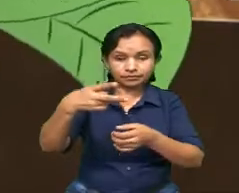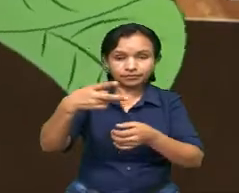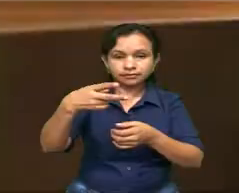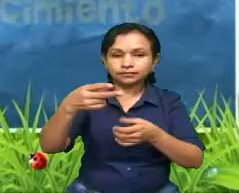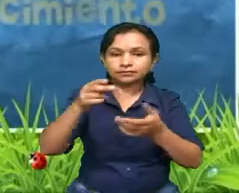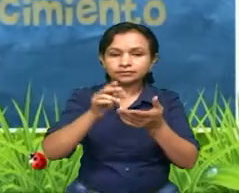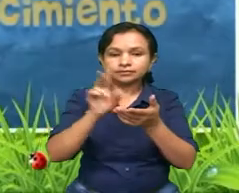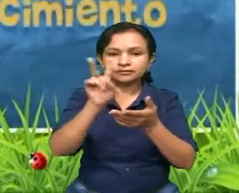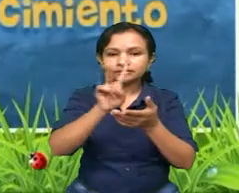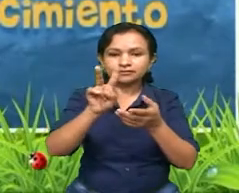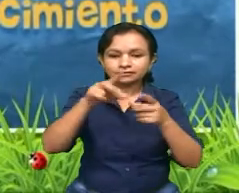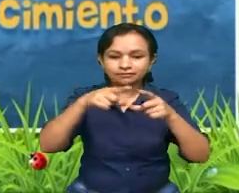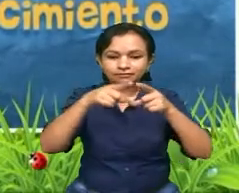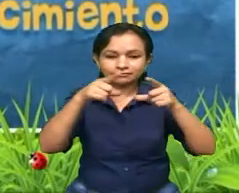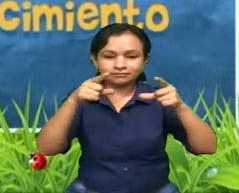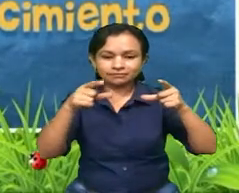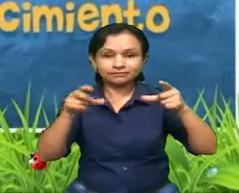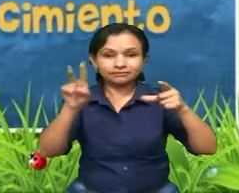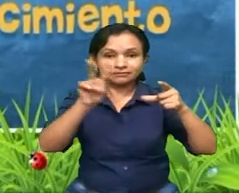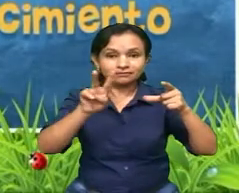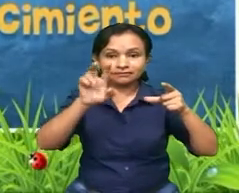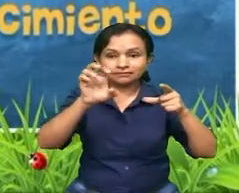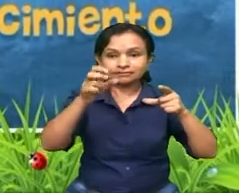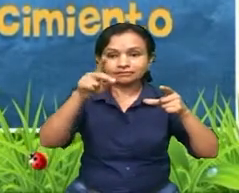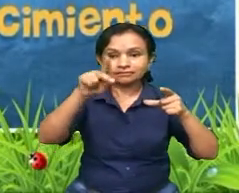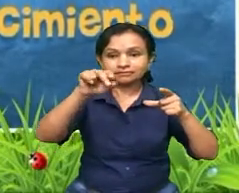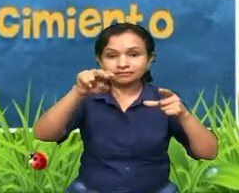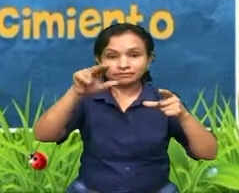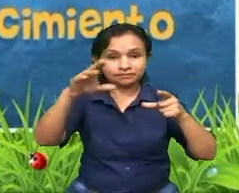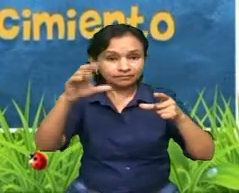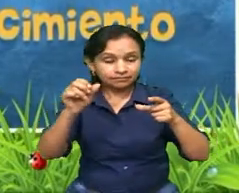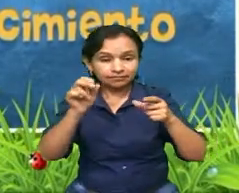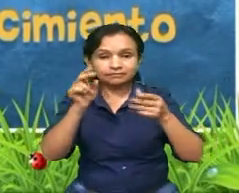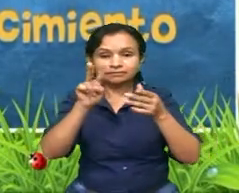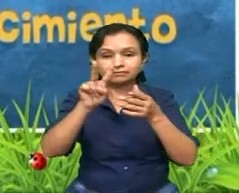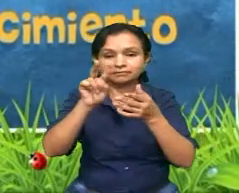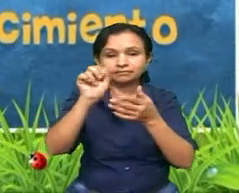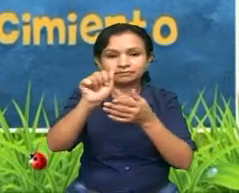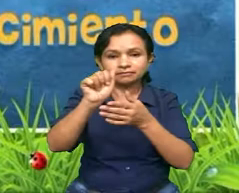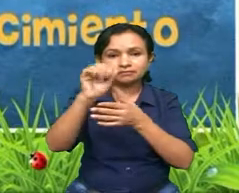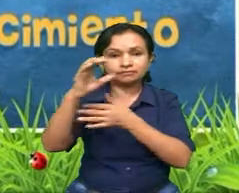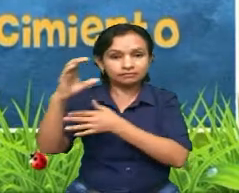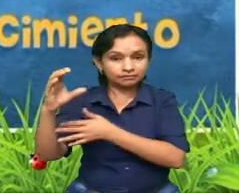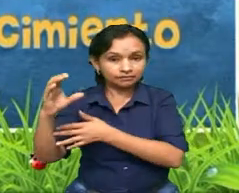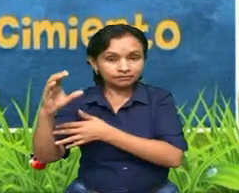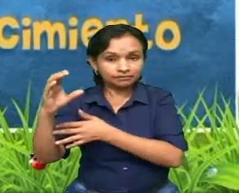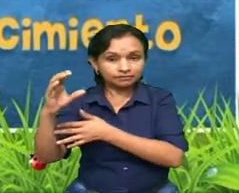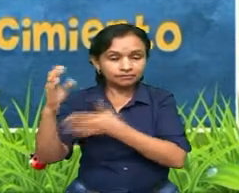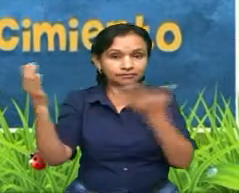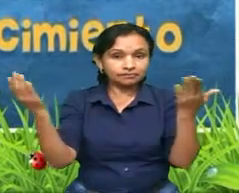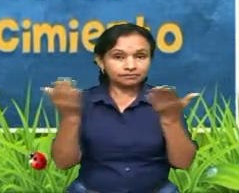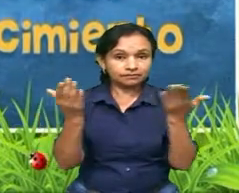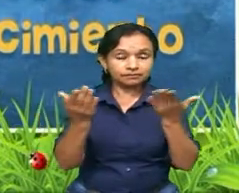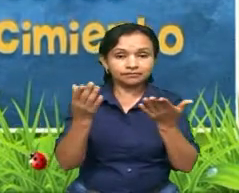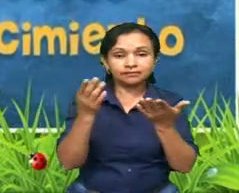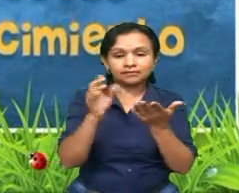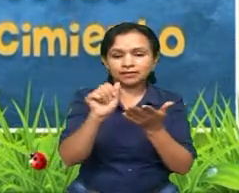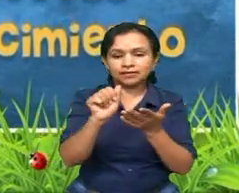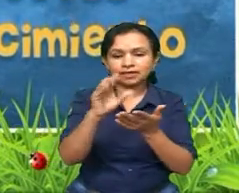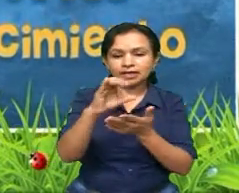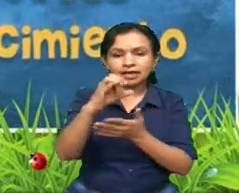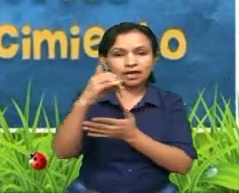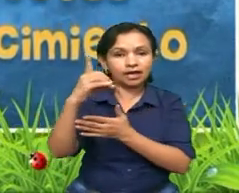Espinaca. Esta hoja verde es muy rica en vitamina A y C, así como en ácido